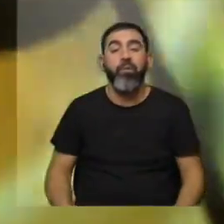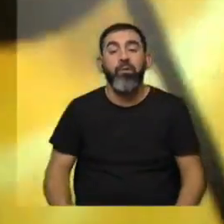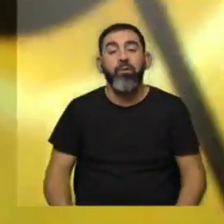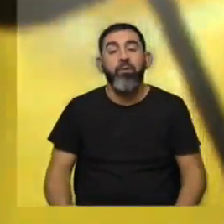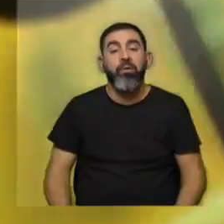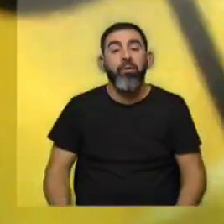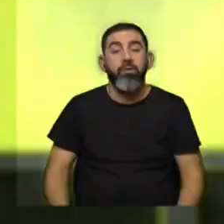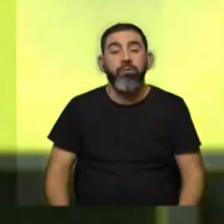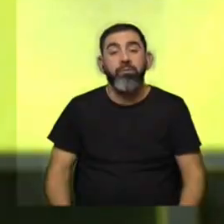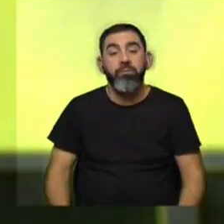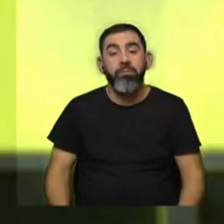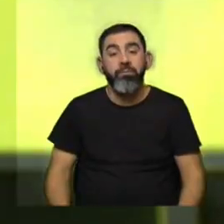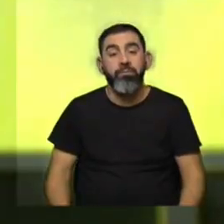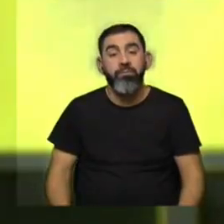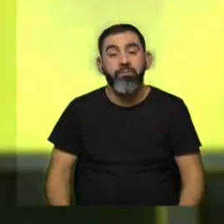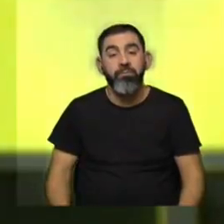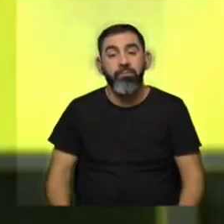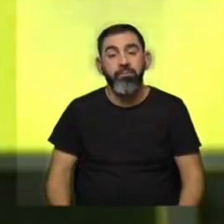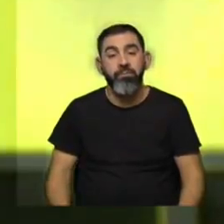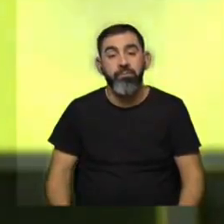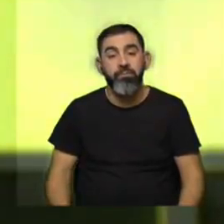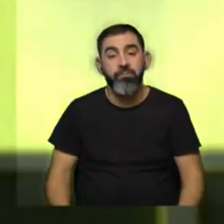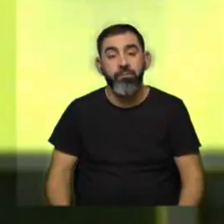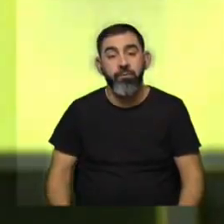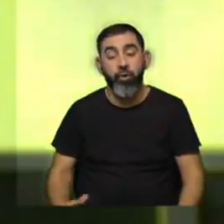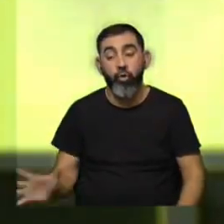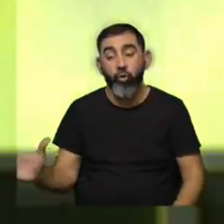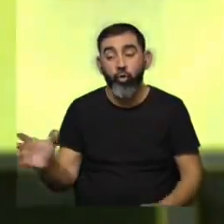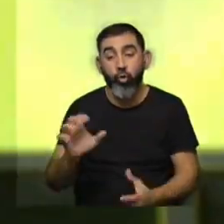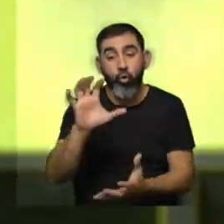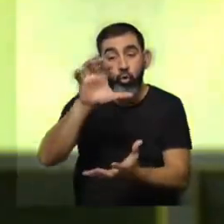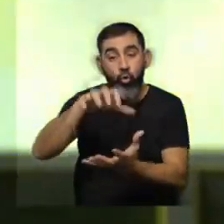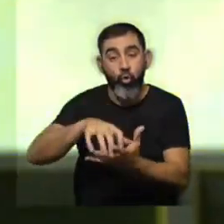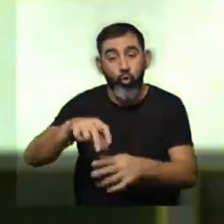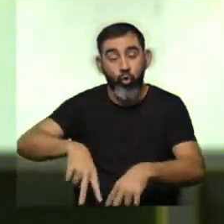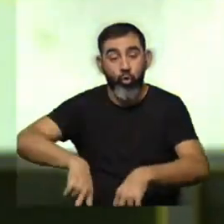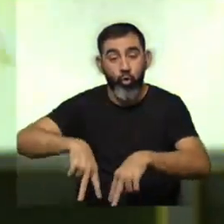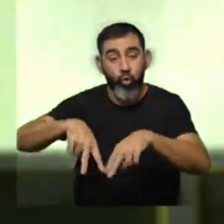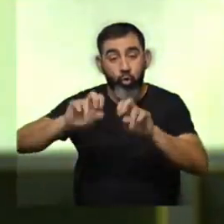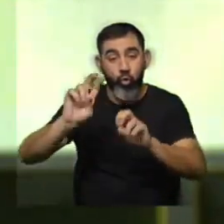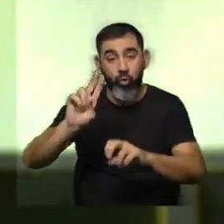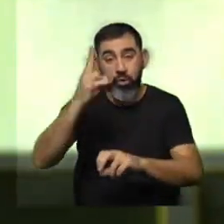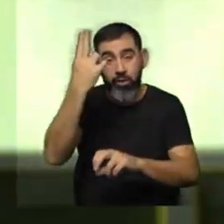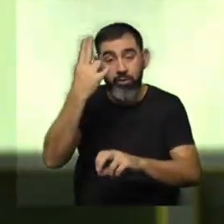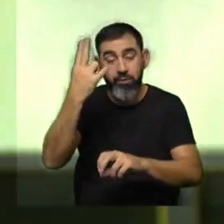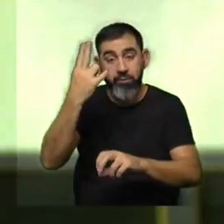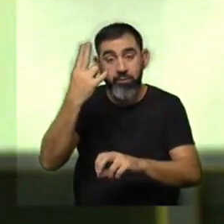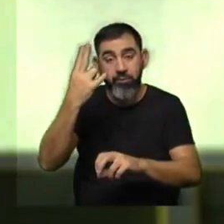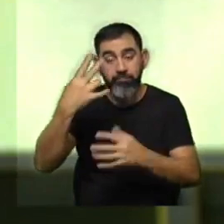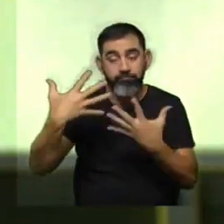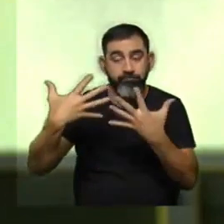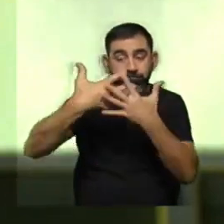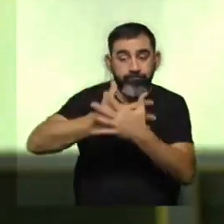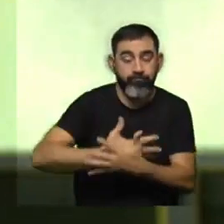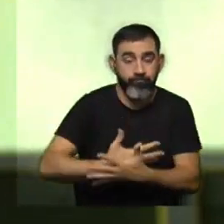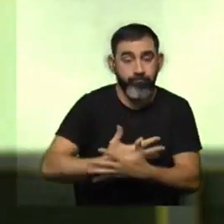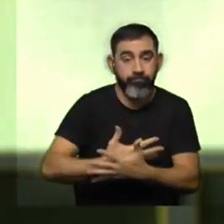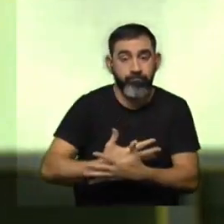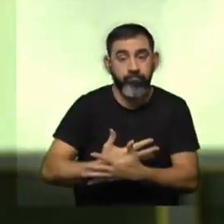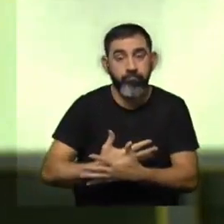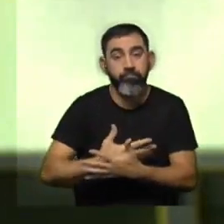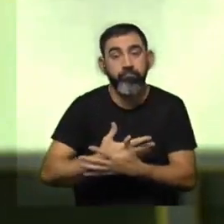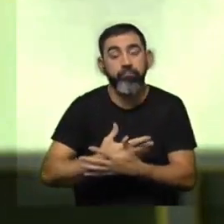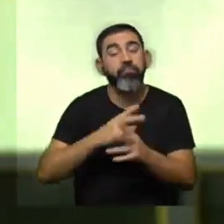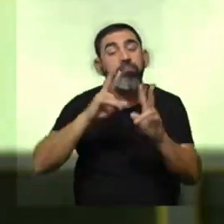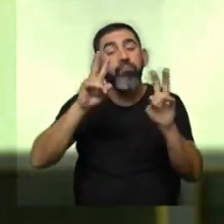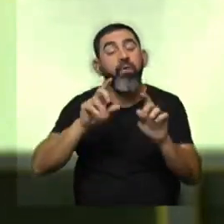experimentos. Entonces, bueno, en este caso a todos los centros de investigación en Uruguay de algún modo les afectó. Pero nosotros vamos a plantear